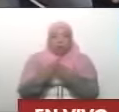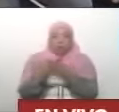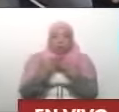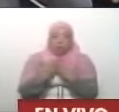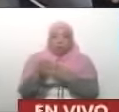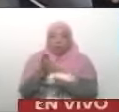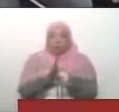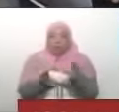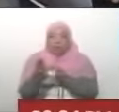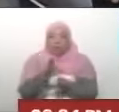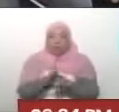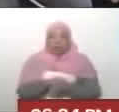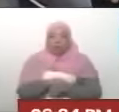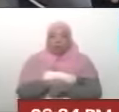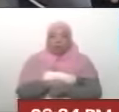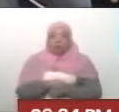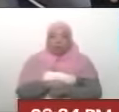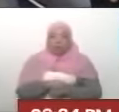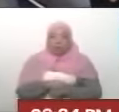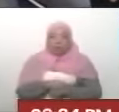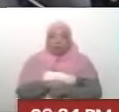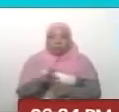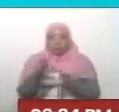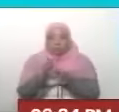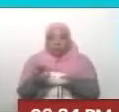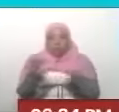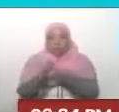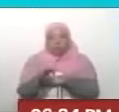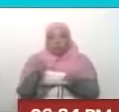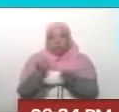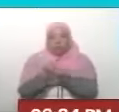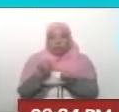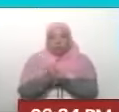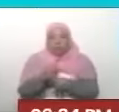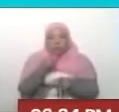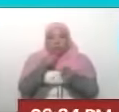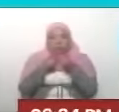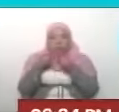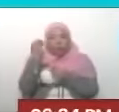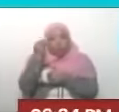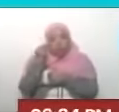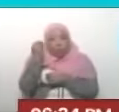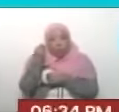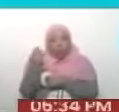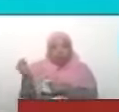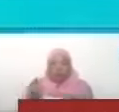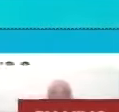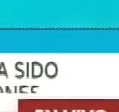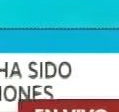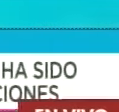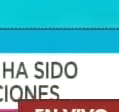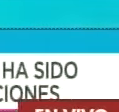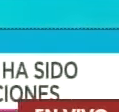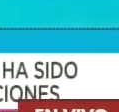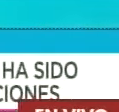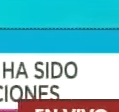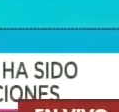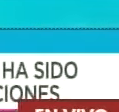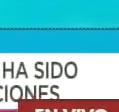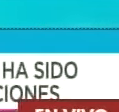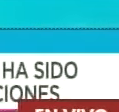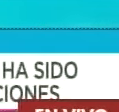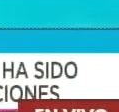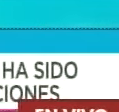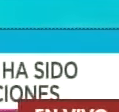estudio científico de encuestas, de consultas, de focus group, de big data, que permitió